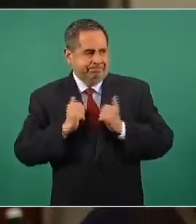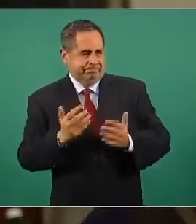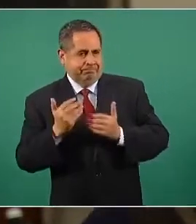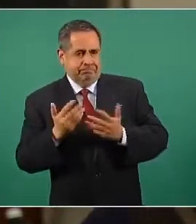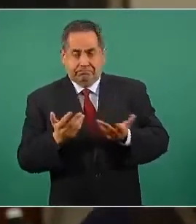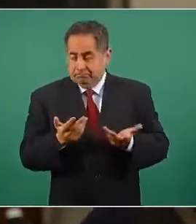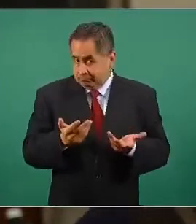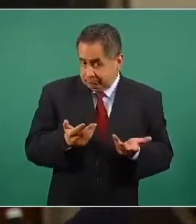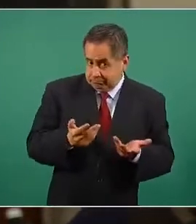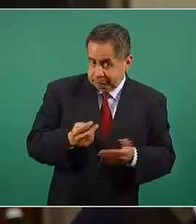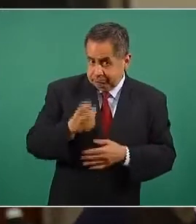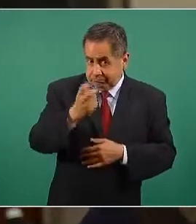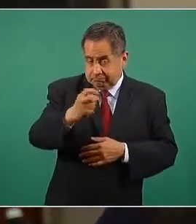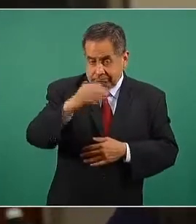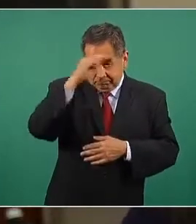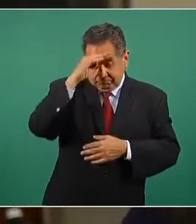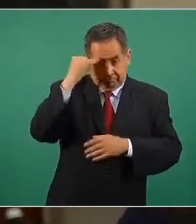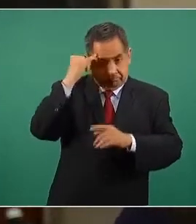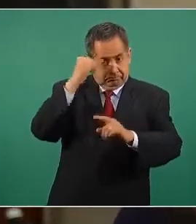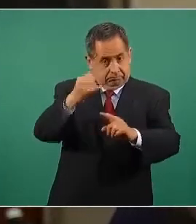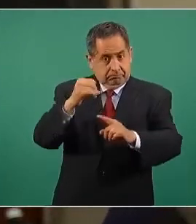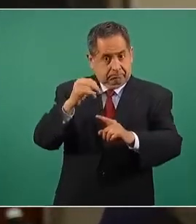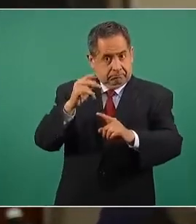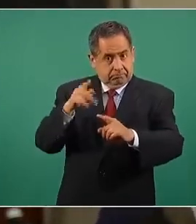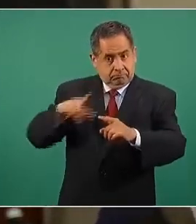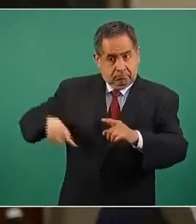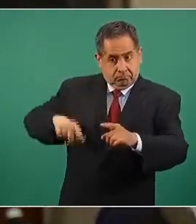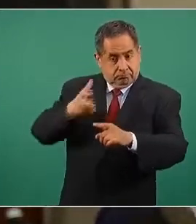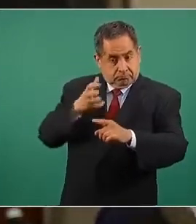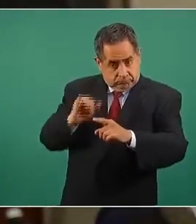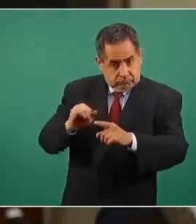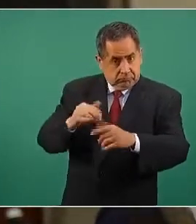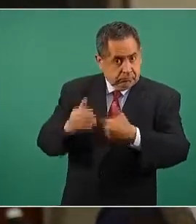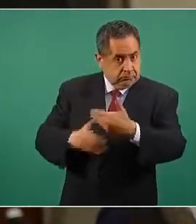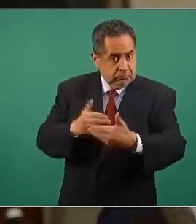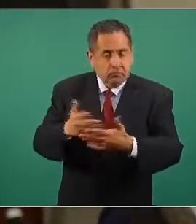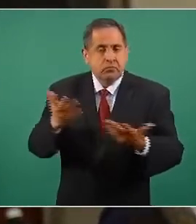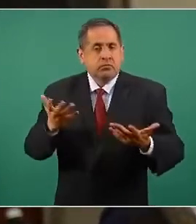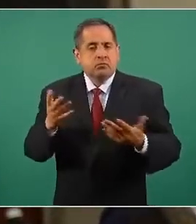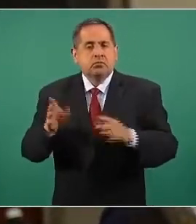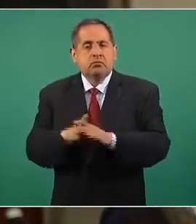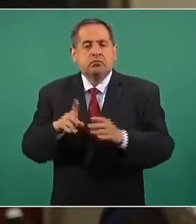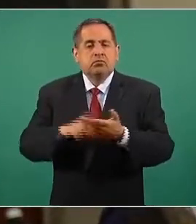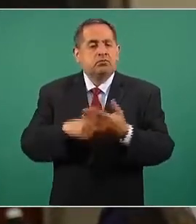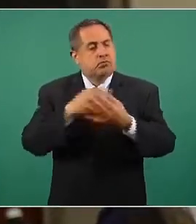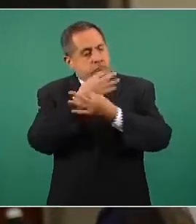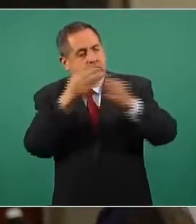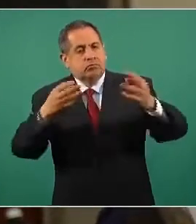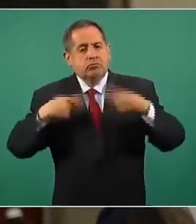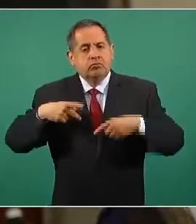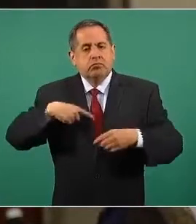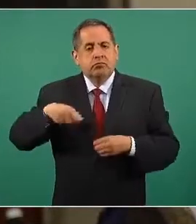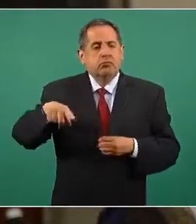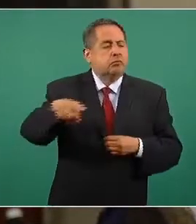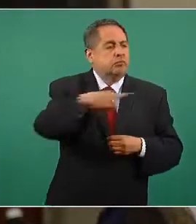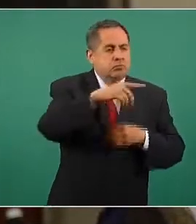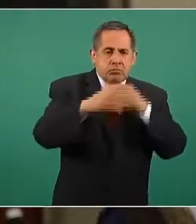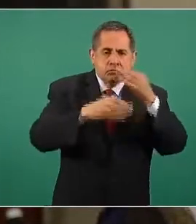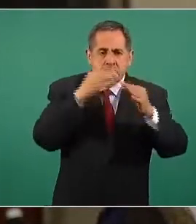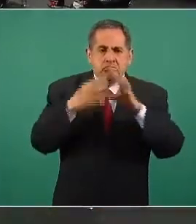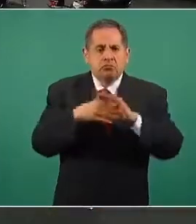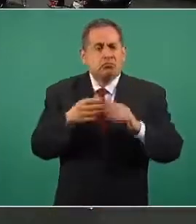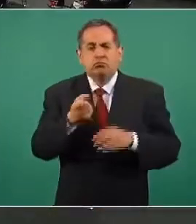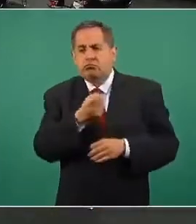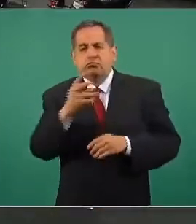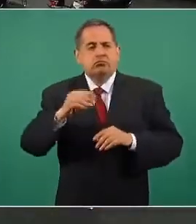está dentro de los planes del gobierno, si no lo contemplan, o qué decirle a estas personas que comienzan a